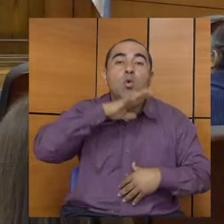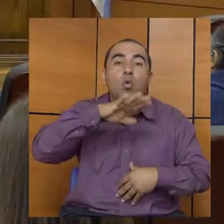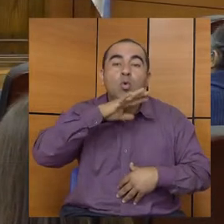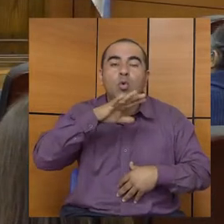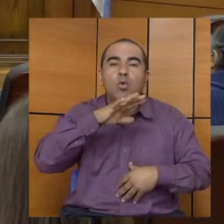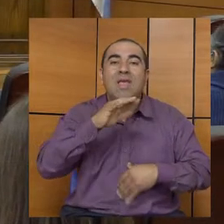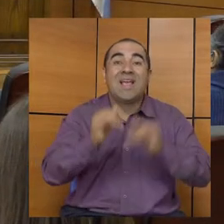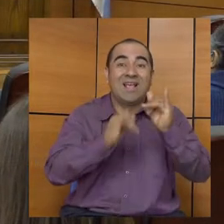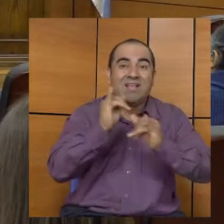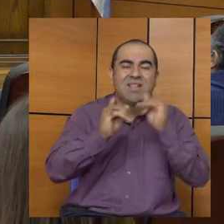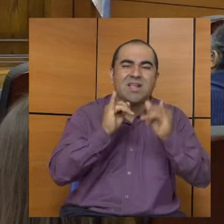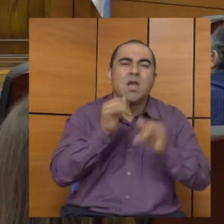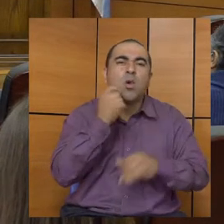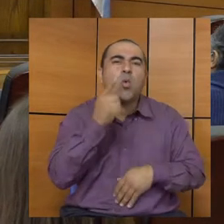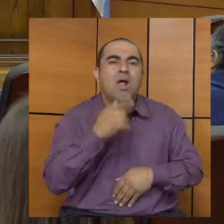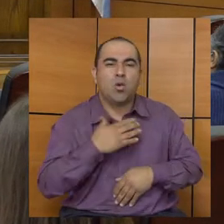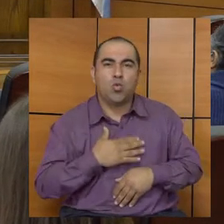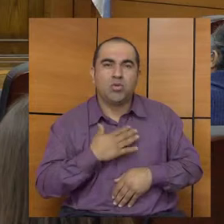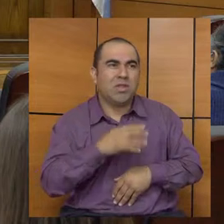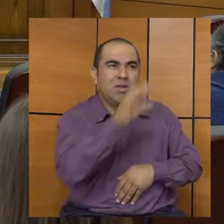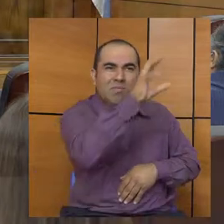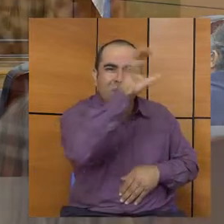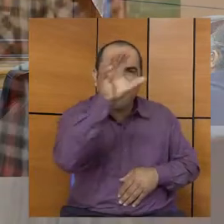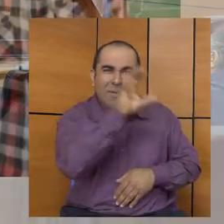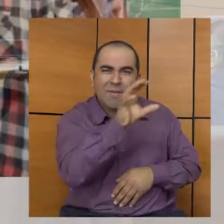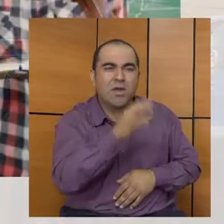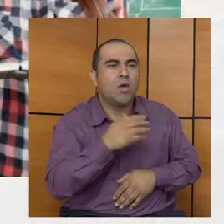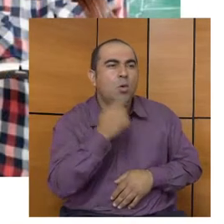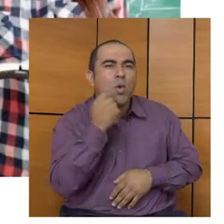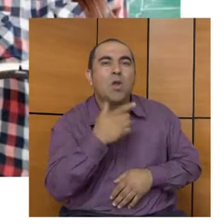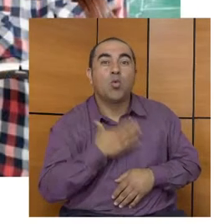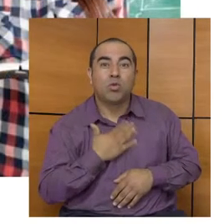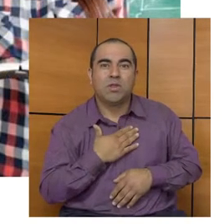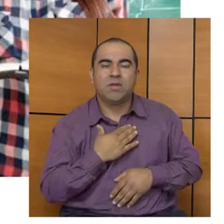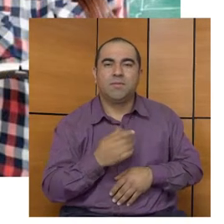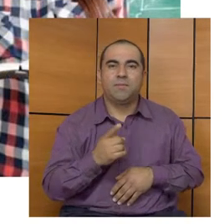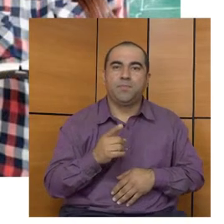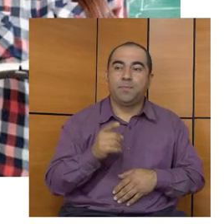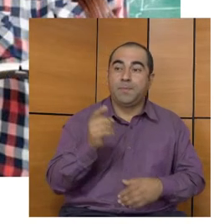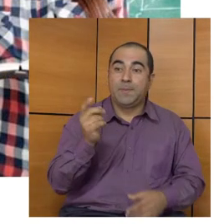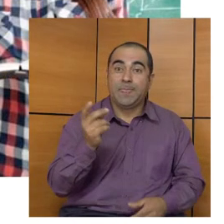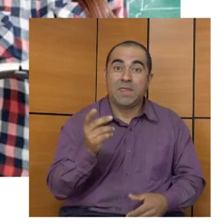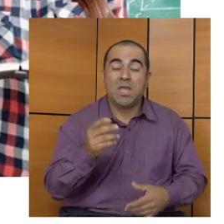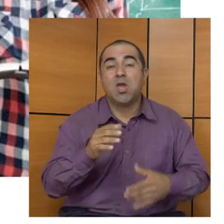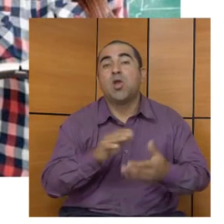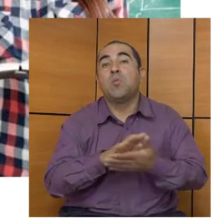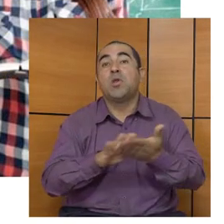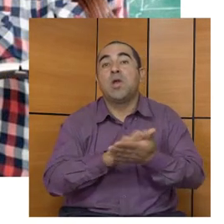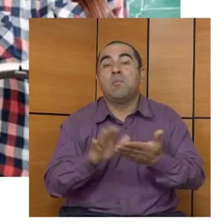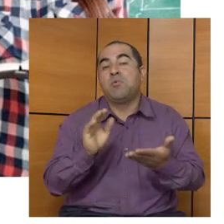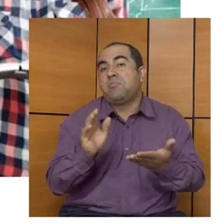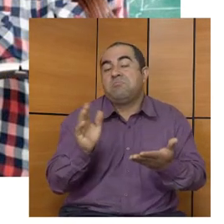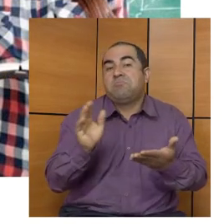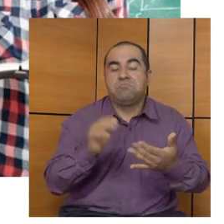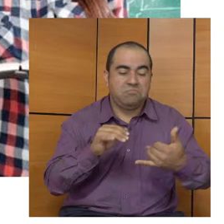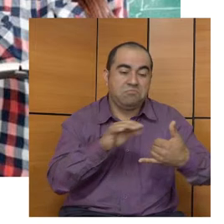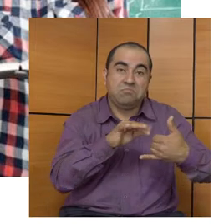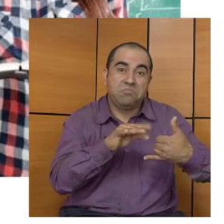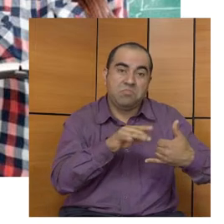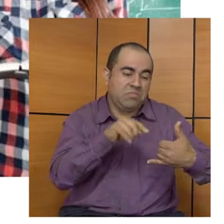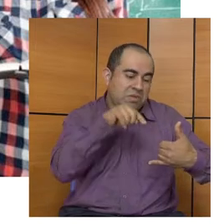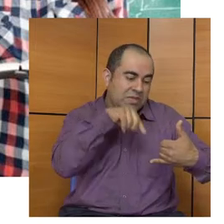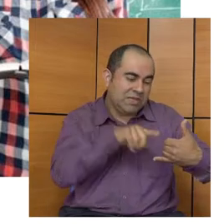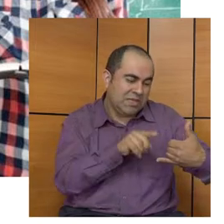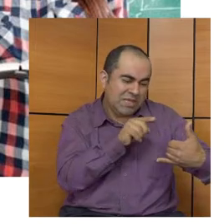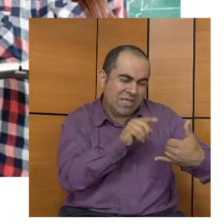a Internet. Fue para nosotros una sorpresa que las dos aplicaciones más utilizadas, en este caso en España, por parte